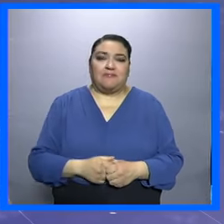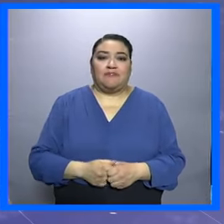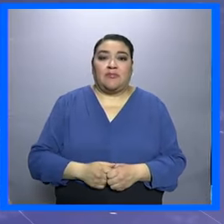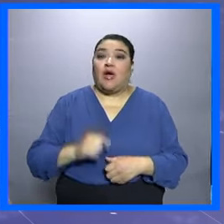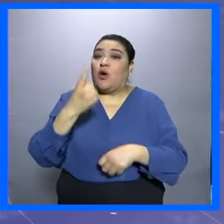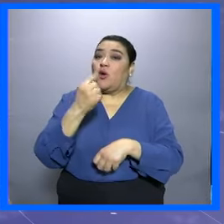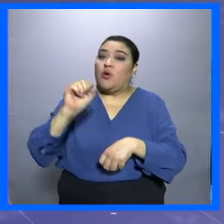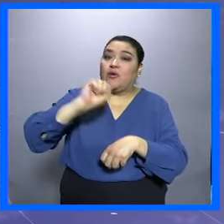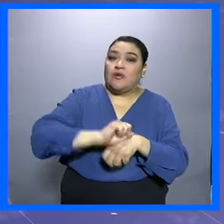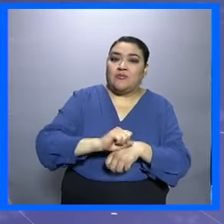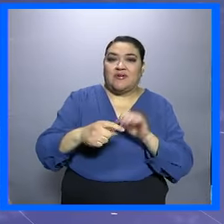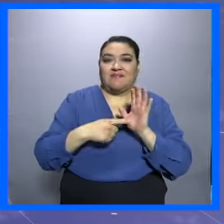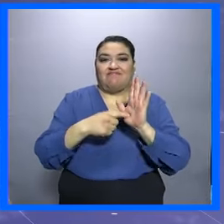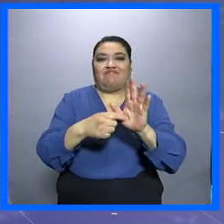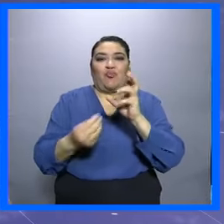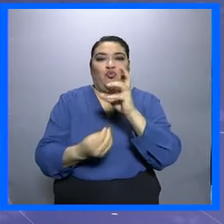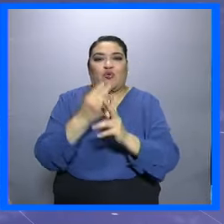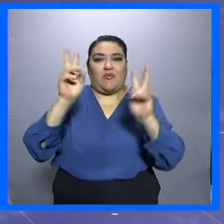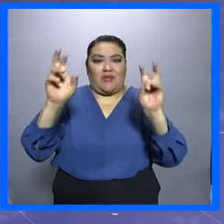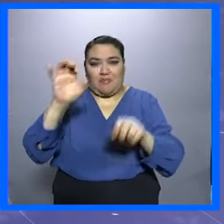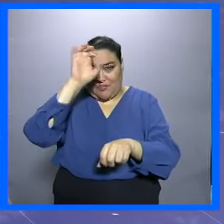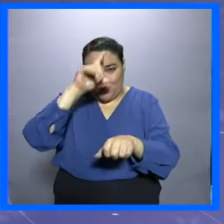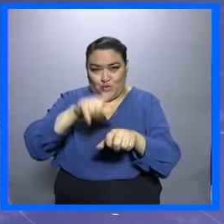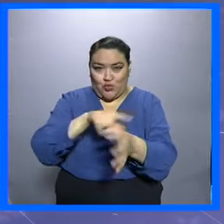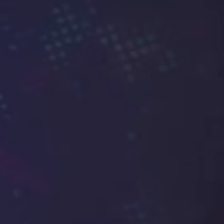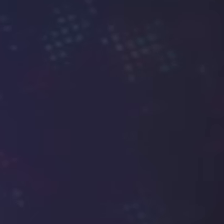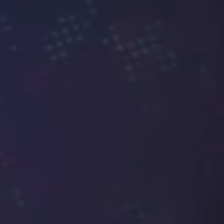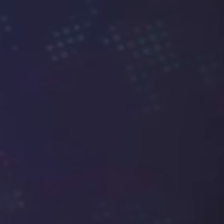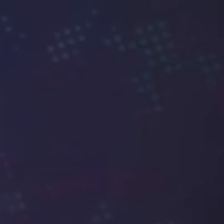Semanario Judicial estrena sección Derecho a la Cultura.